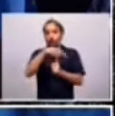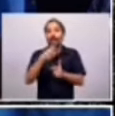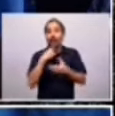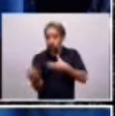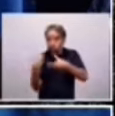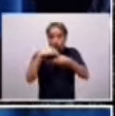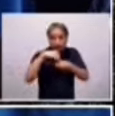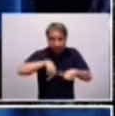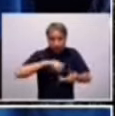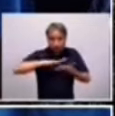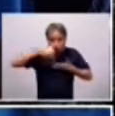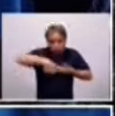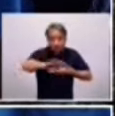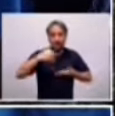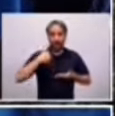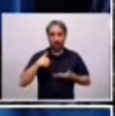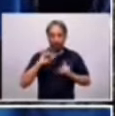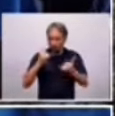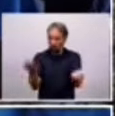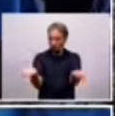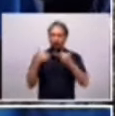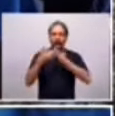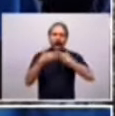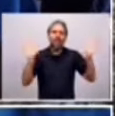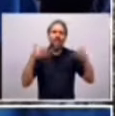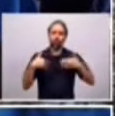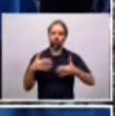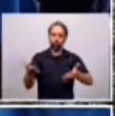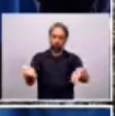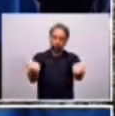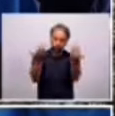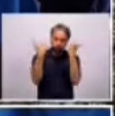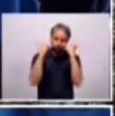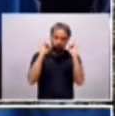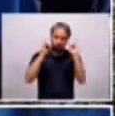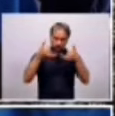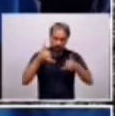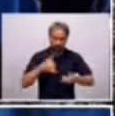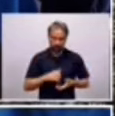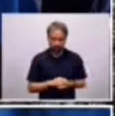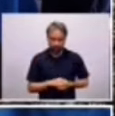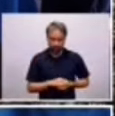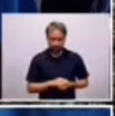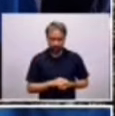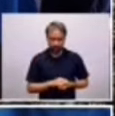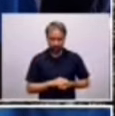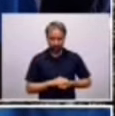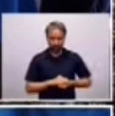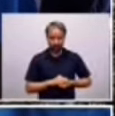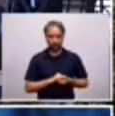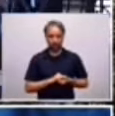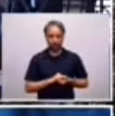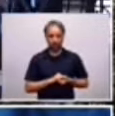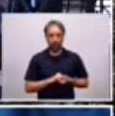que es un hecho. Axel Kicillof hizo una presentación ante la justicia. No, pero pará. Axel Kicillof es un gobernador. Sí. ¿Qué dijo la Liga de